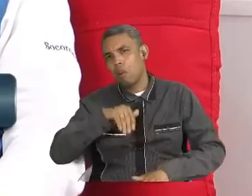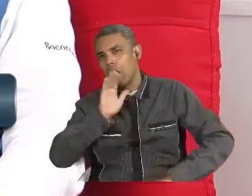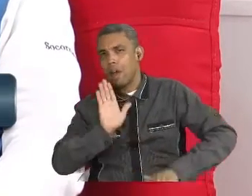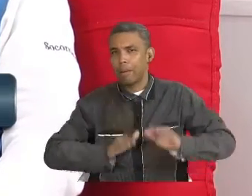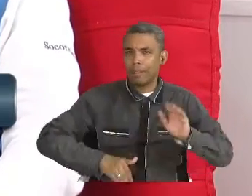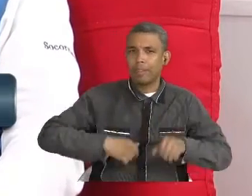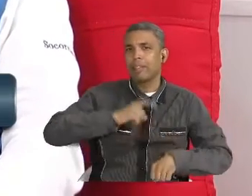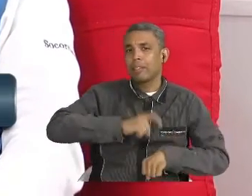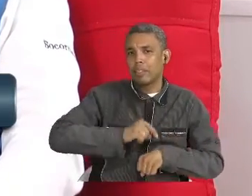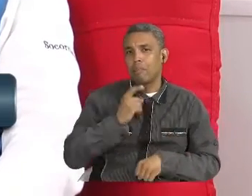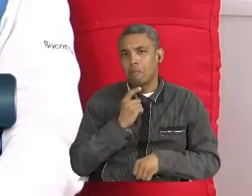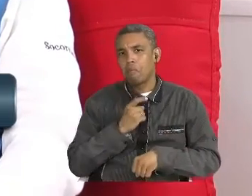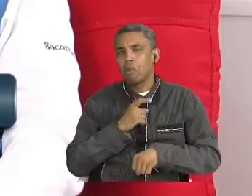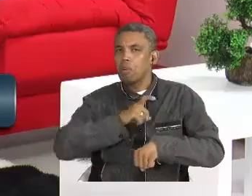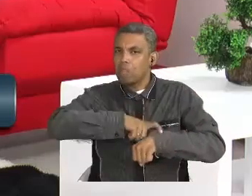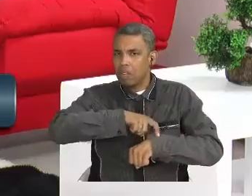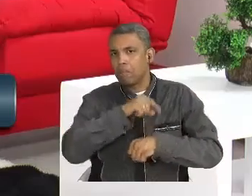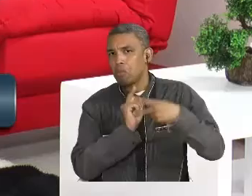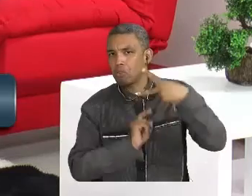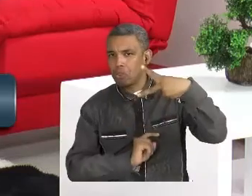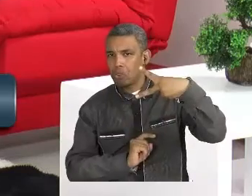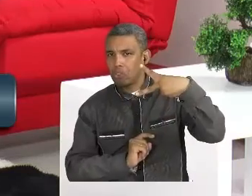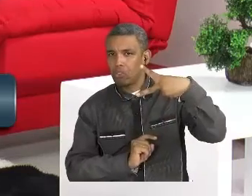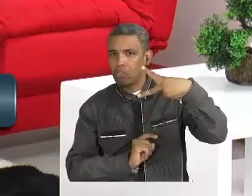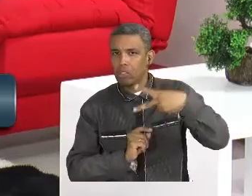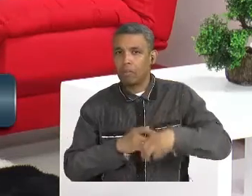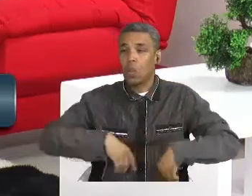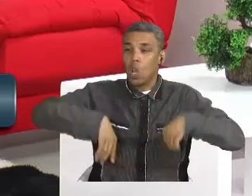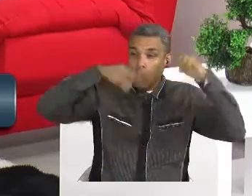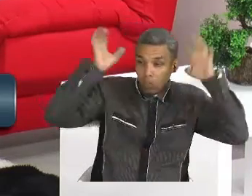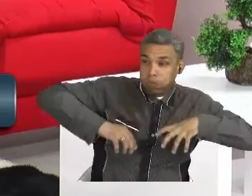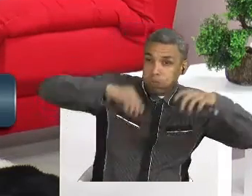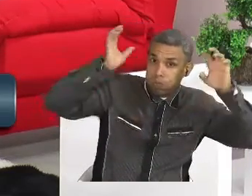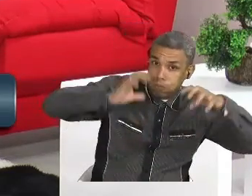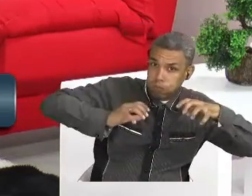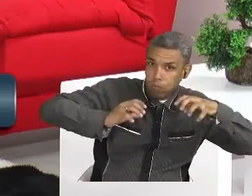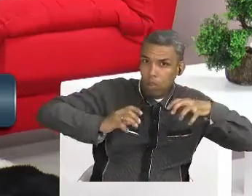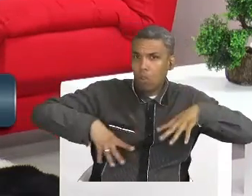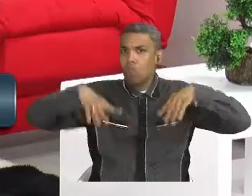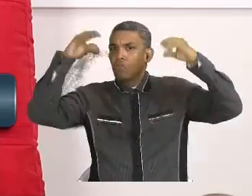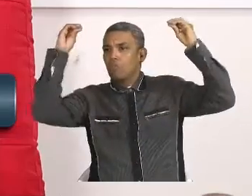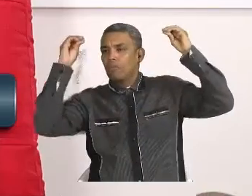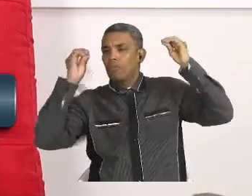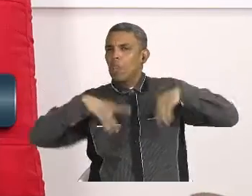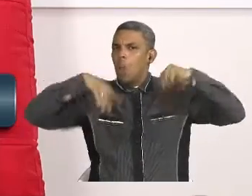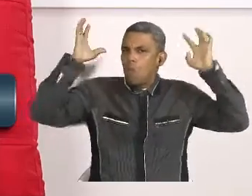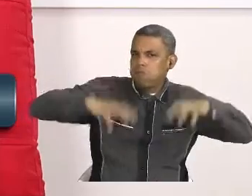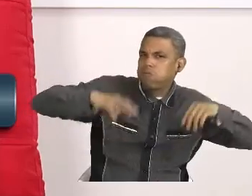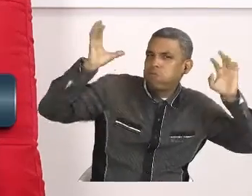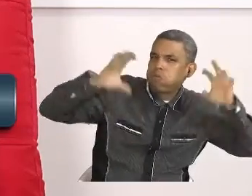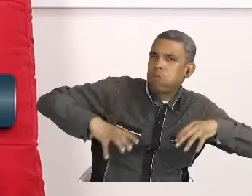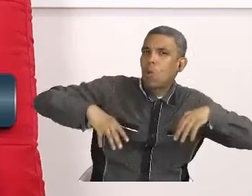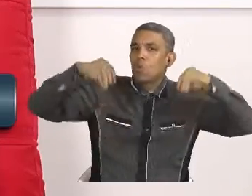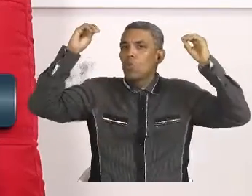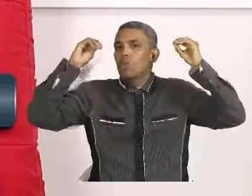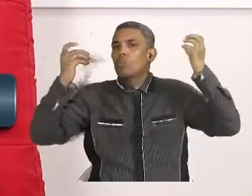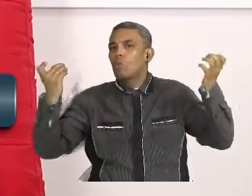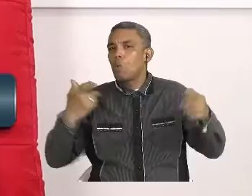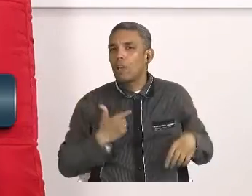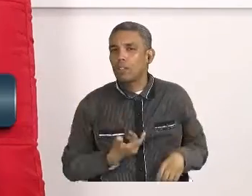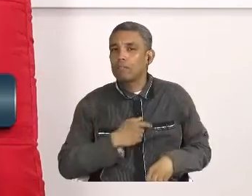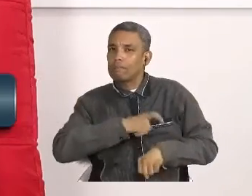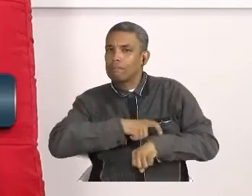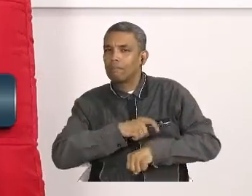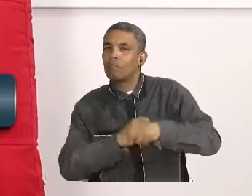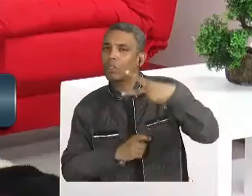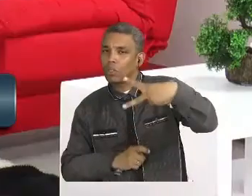rural. Recordémosle a las comunidades cuáles son esos momentos de lluvia para que ellos tengan en claro y estén siempre preparados. Sí,